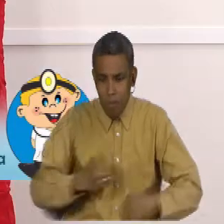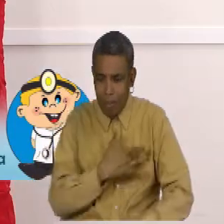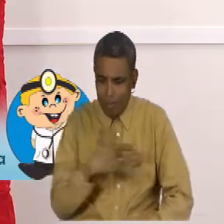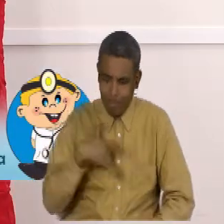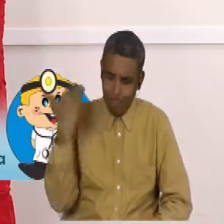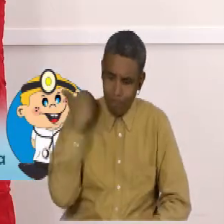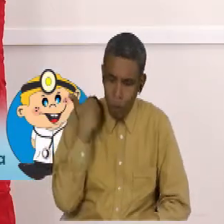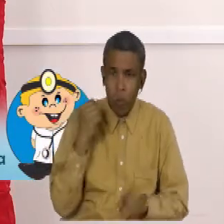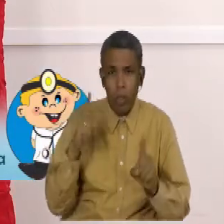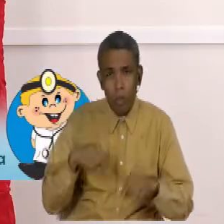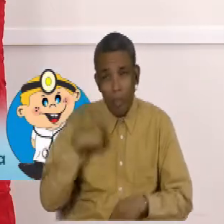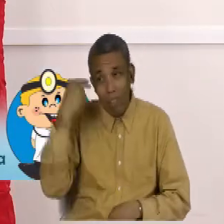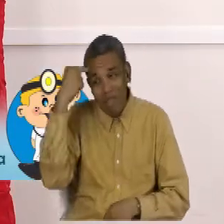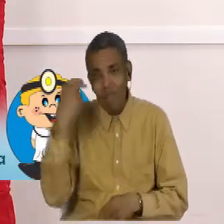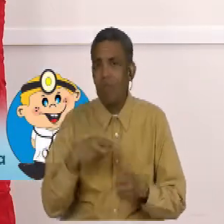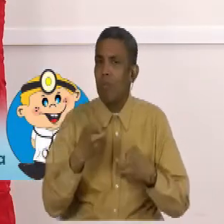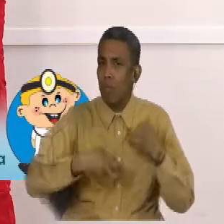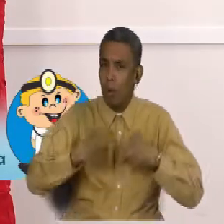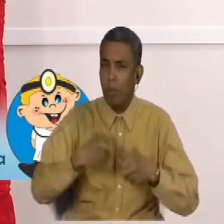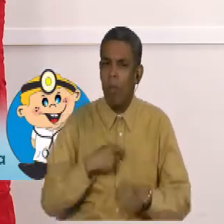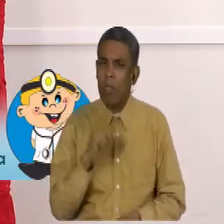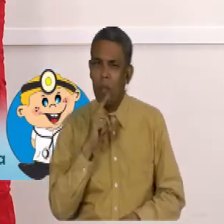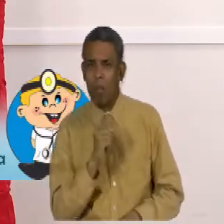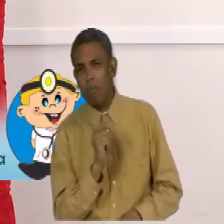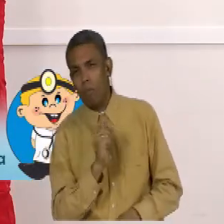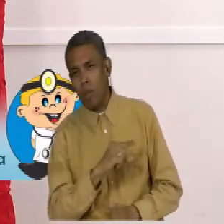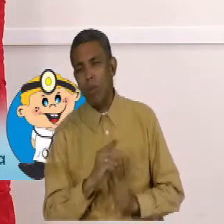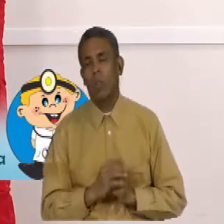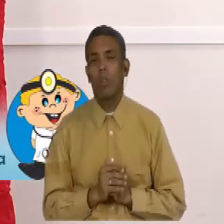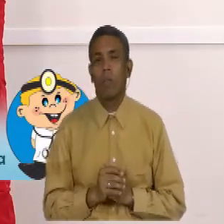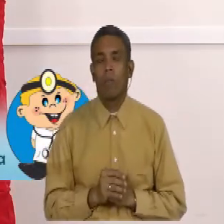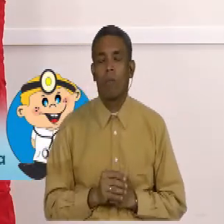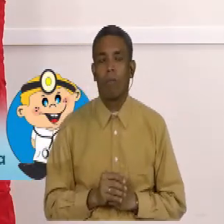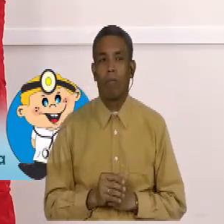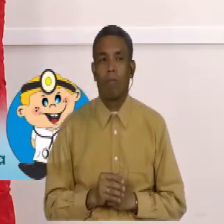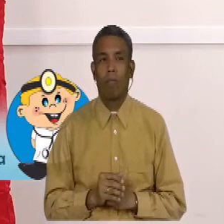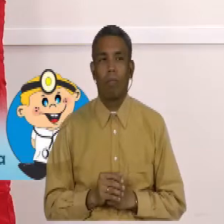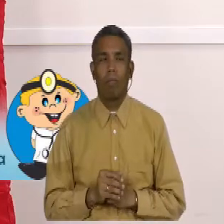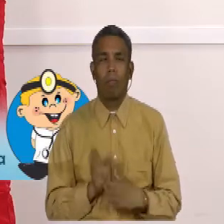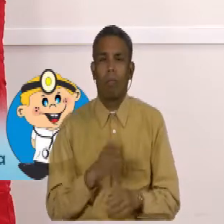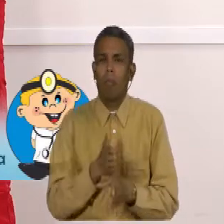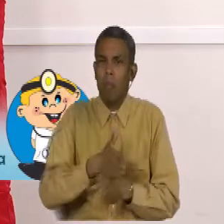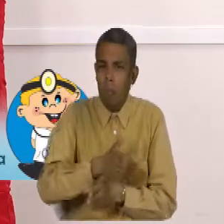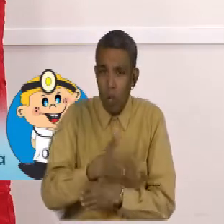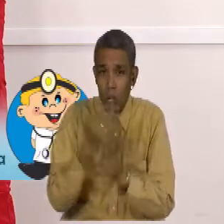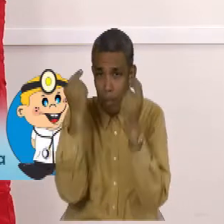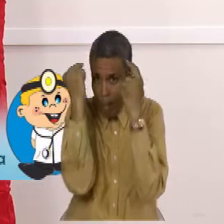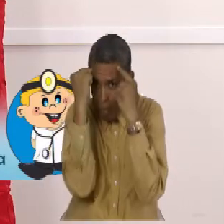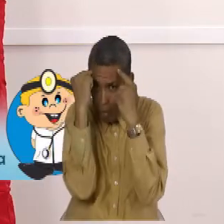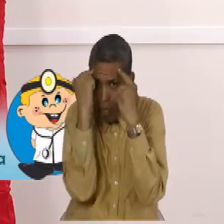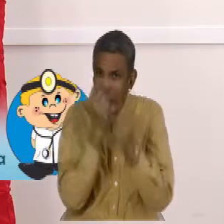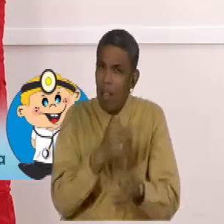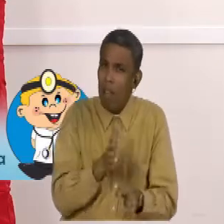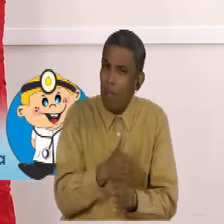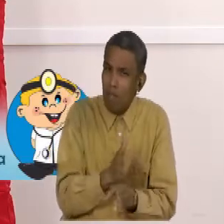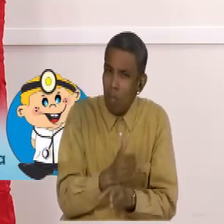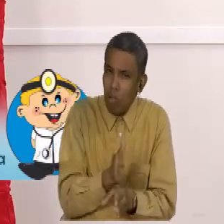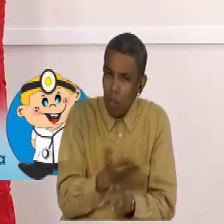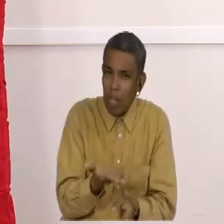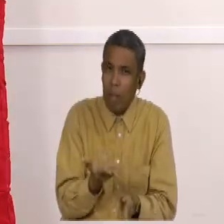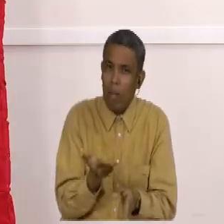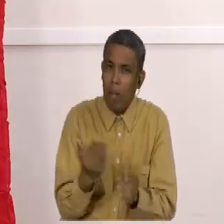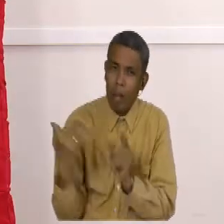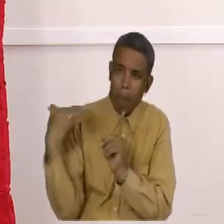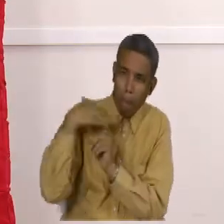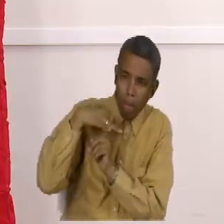Doctor, ¿cuáles son las consecuencias de ser obesa, aparte de lo que nos comenta de los problemas mentales que puede acarrear para los jóvenes o los adolescentes, en el